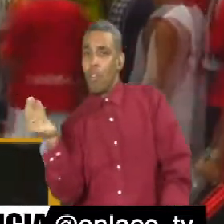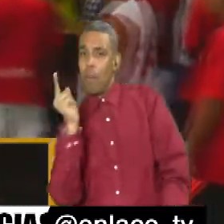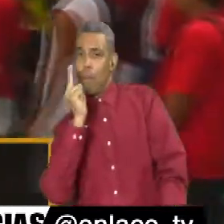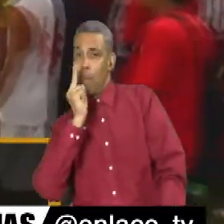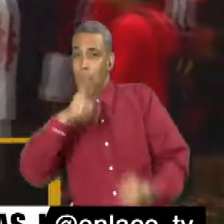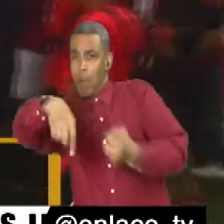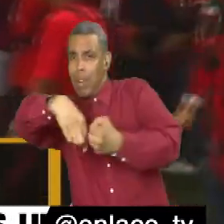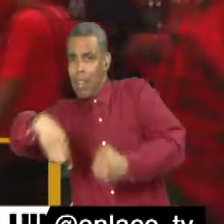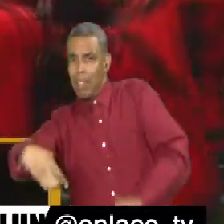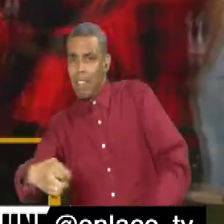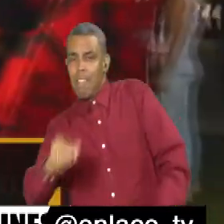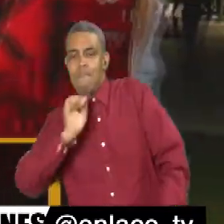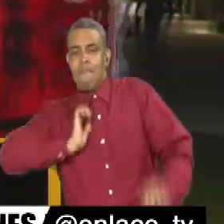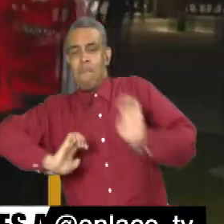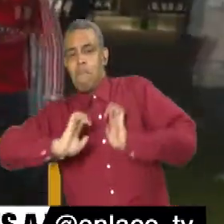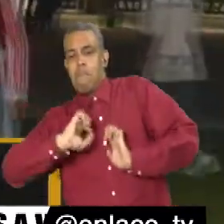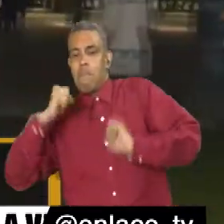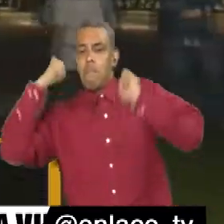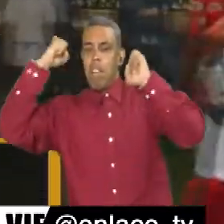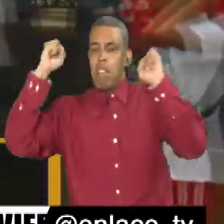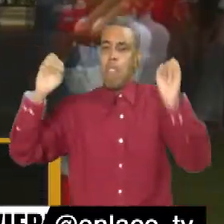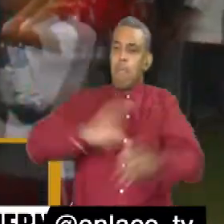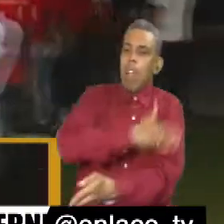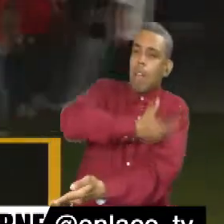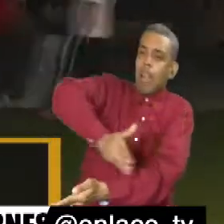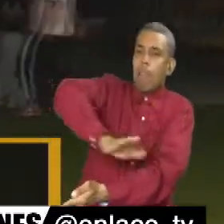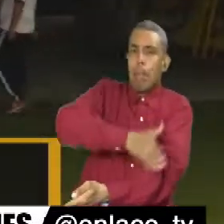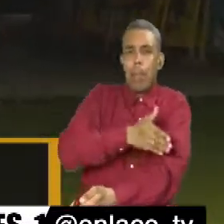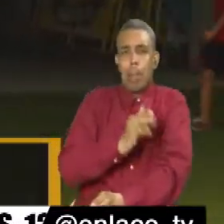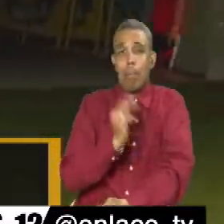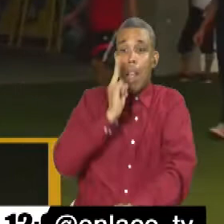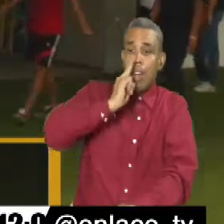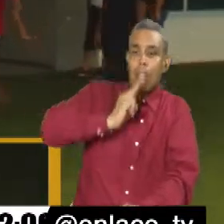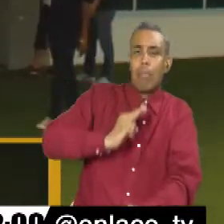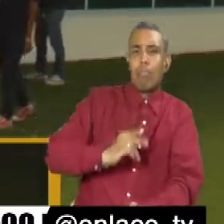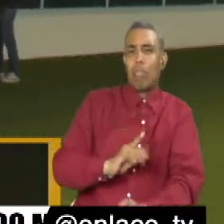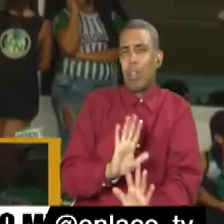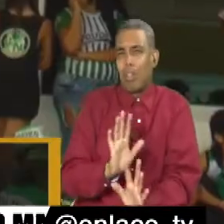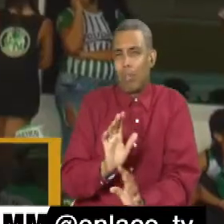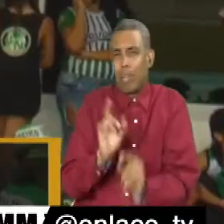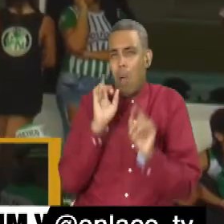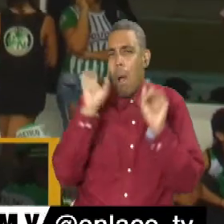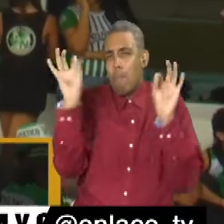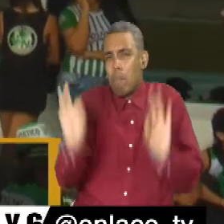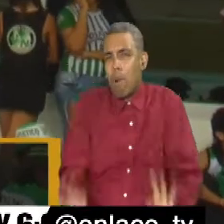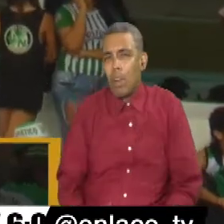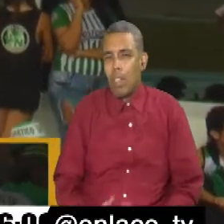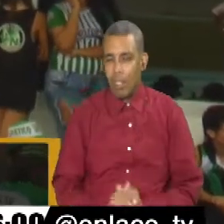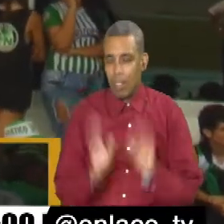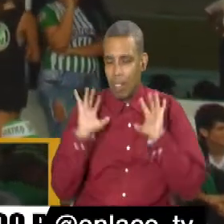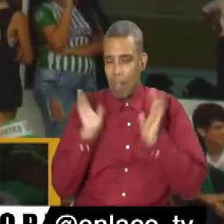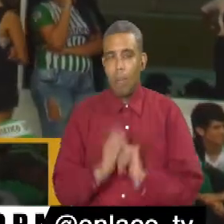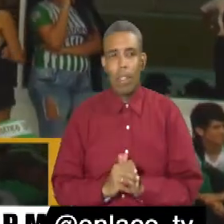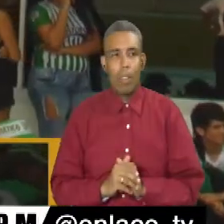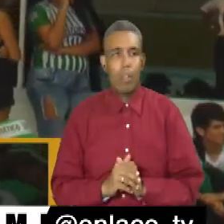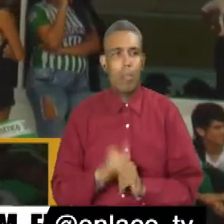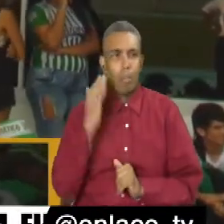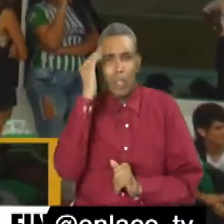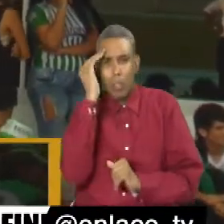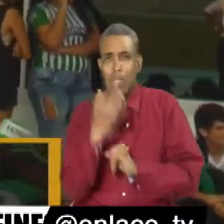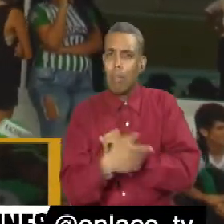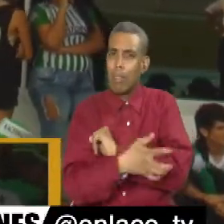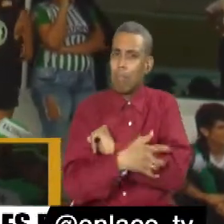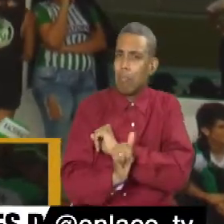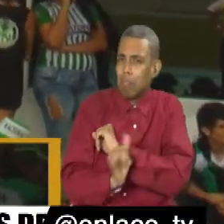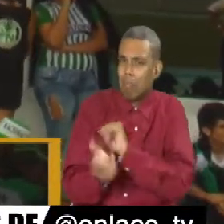defienden su equipo, pero no ha pasado nada, ni va a pasar nada. Se presentó una pequeña situación como todo de calentura, o sea que hay mucho muchacho que de pronto